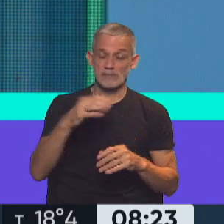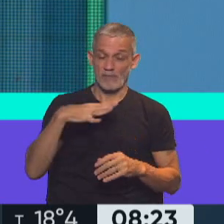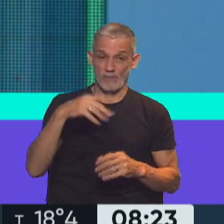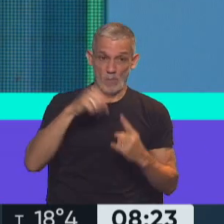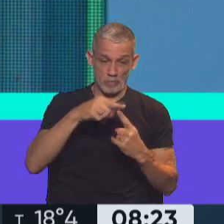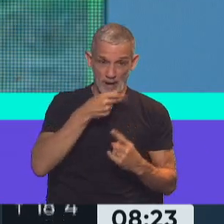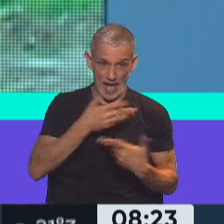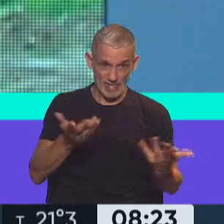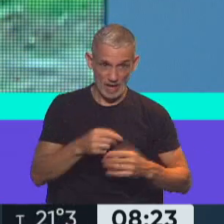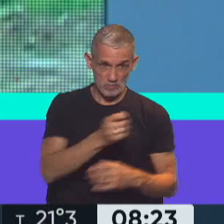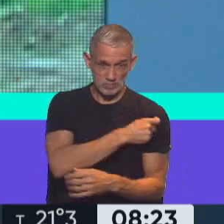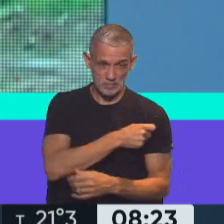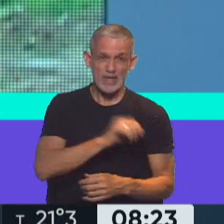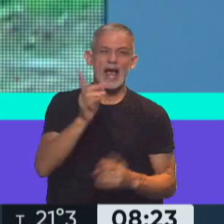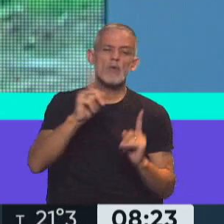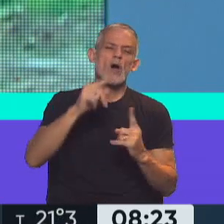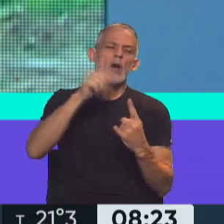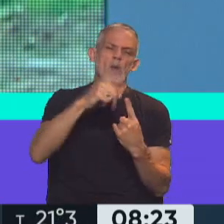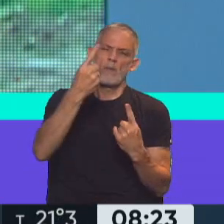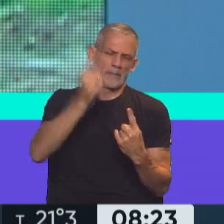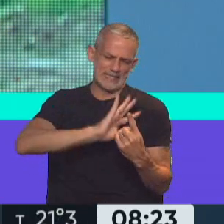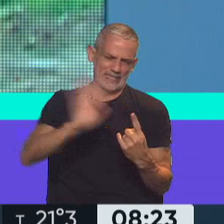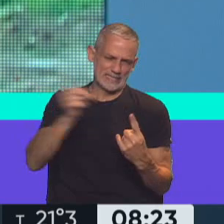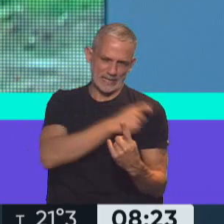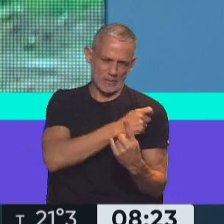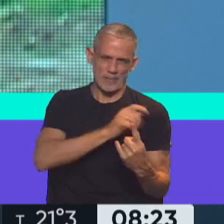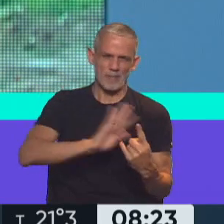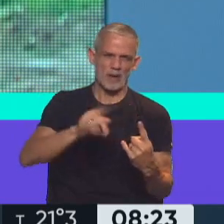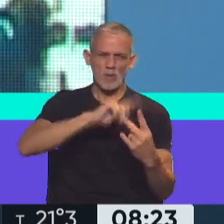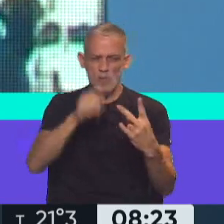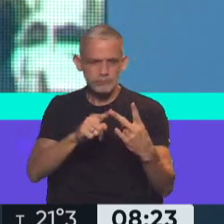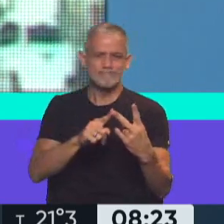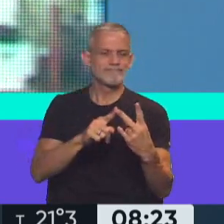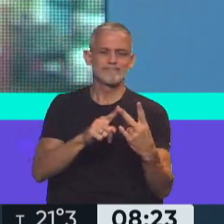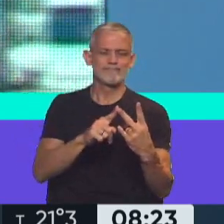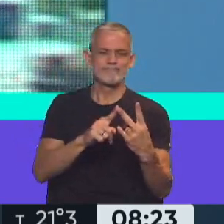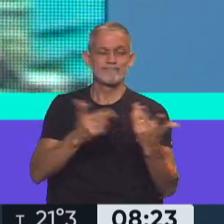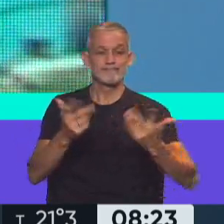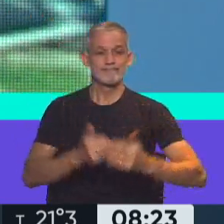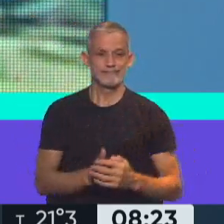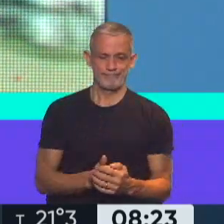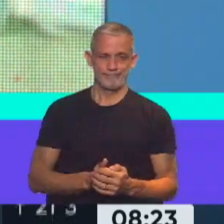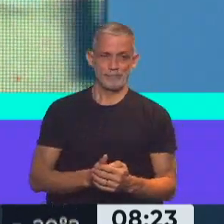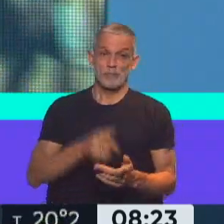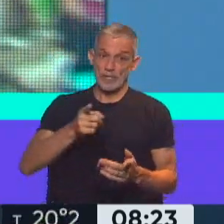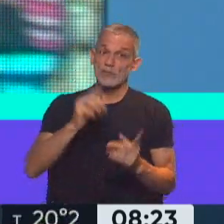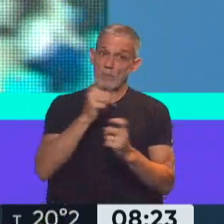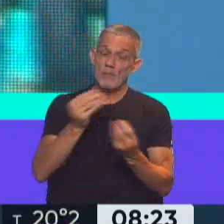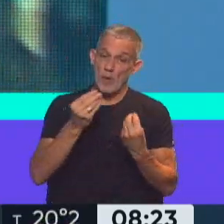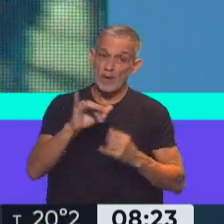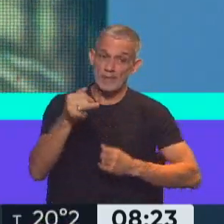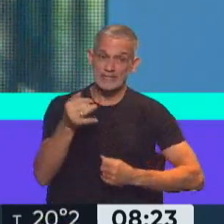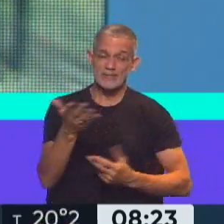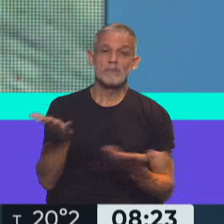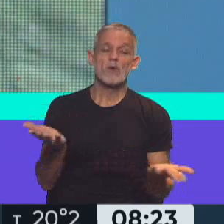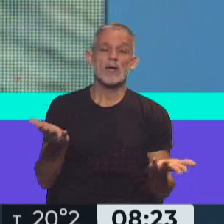de vacunación y en otros casos solo se dieron la primera dosis pero no completaron el esquema. Entonces, eso es un problema porque